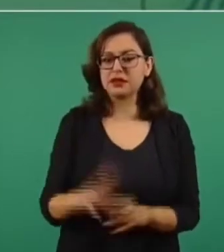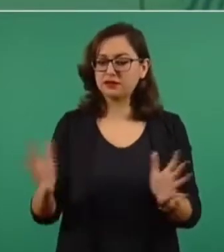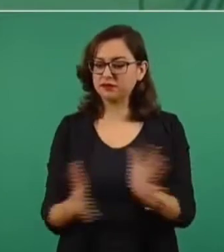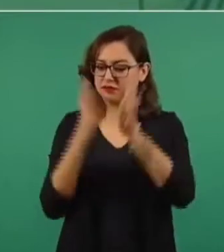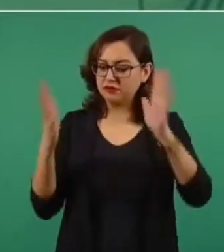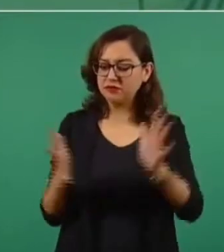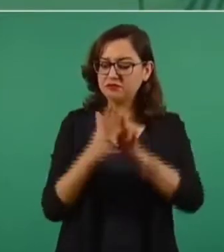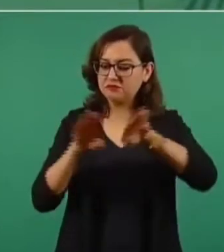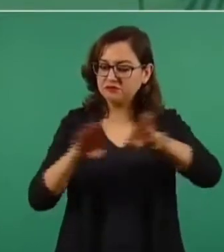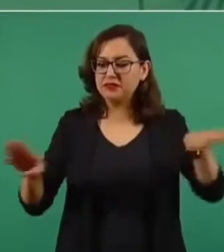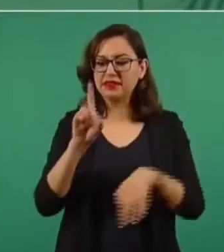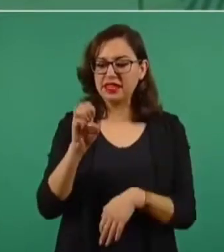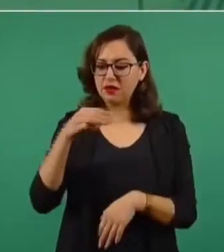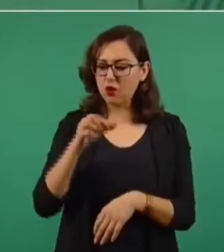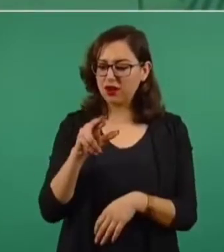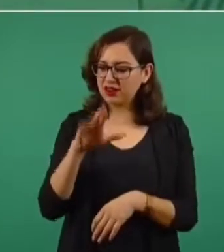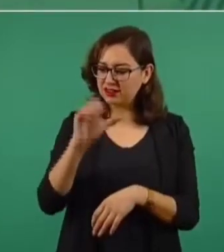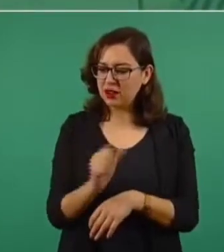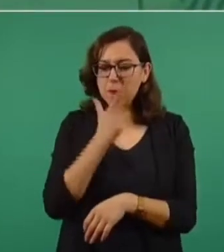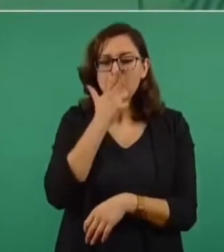Se los dije a los empresarios.